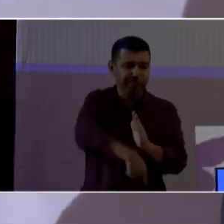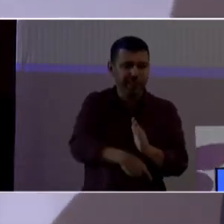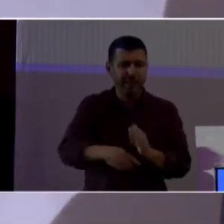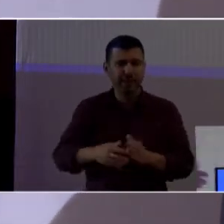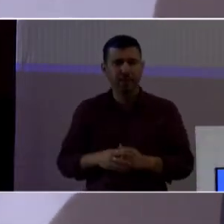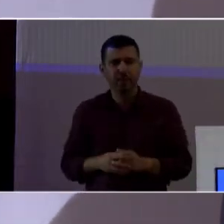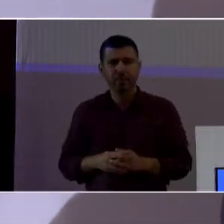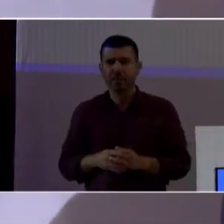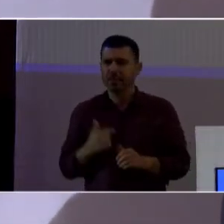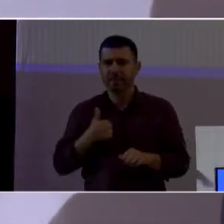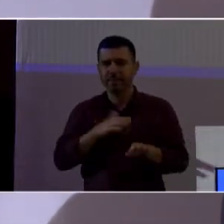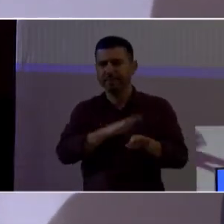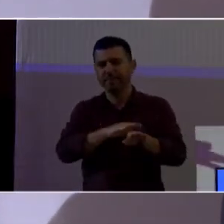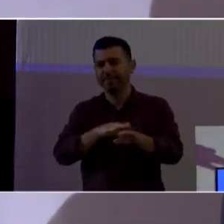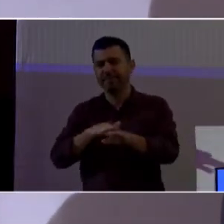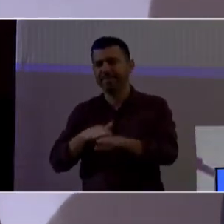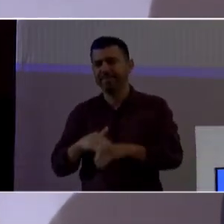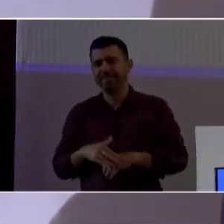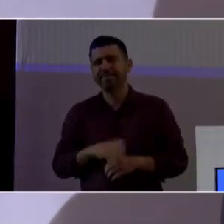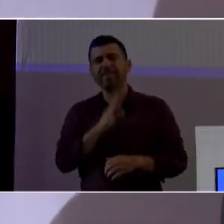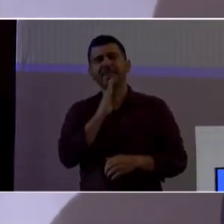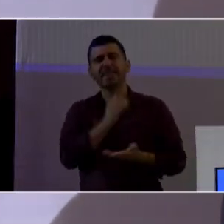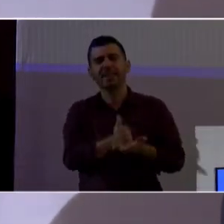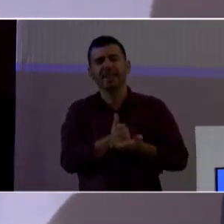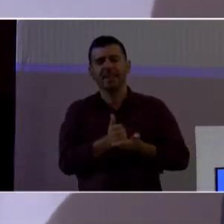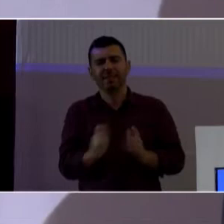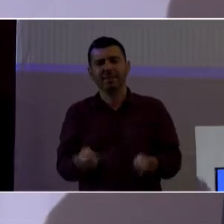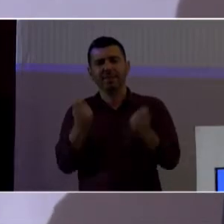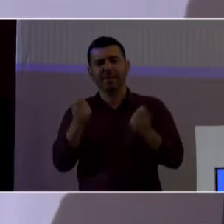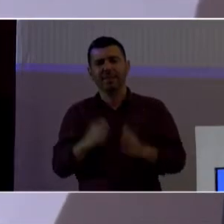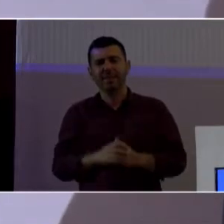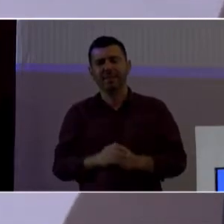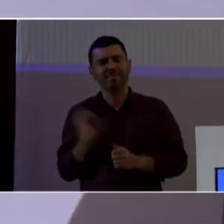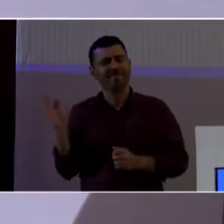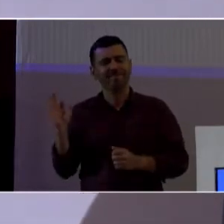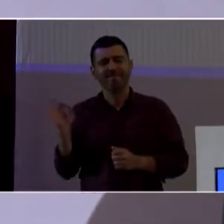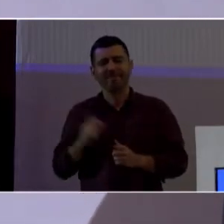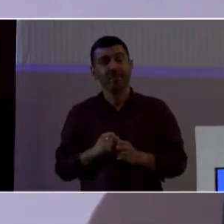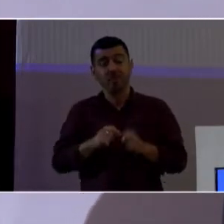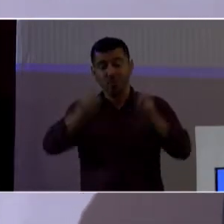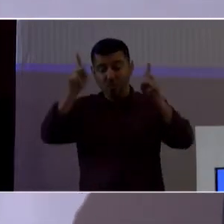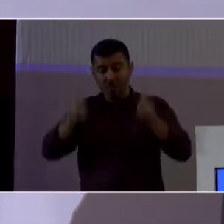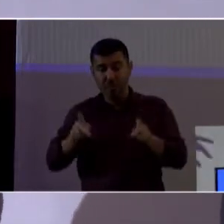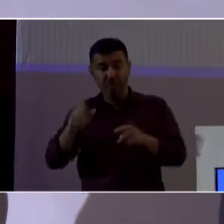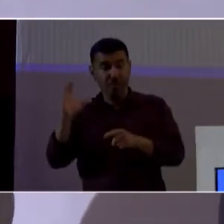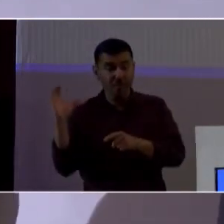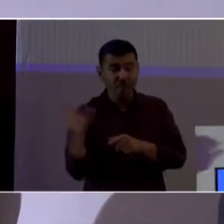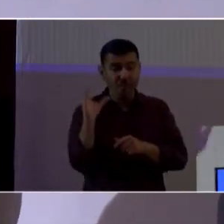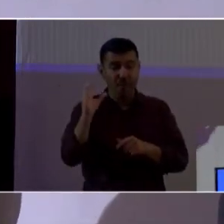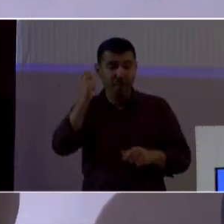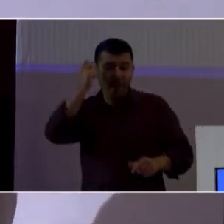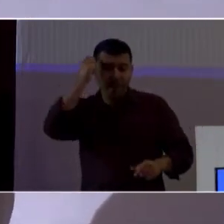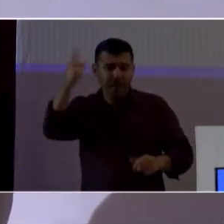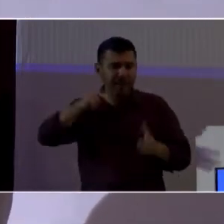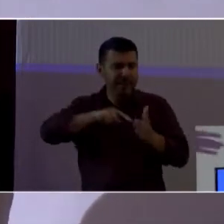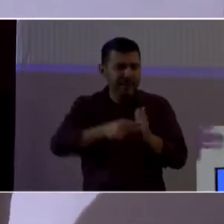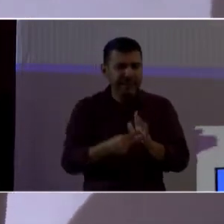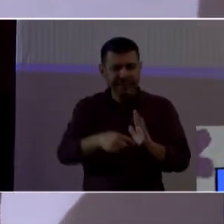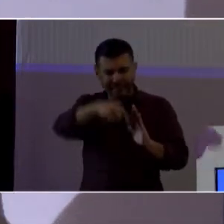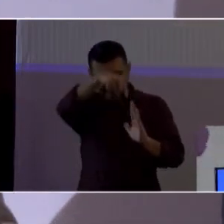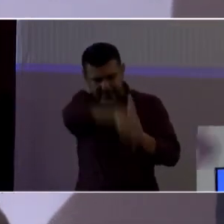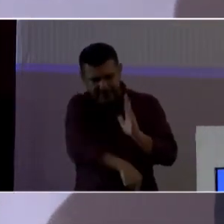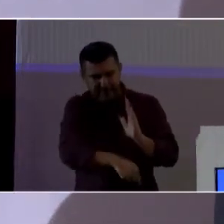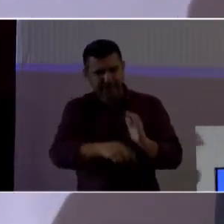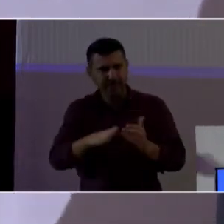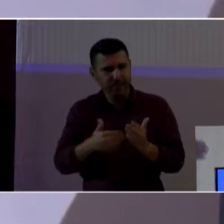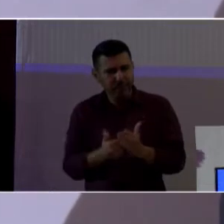nos va a salvar. Solo los colombianos, si entendemos el origen de la crisis y entendemos